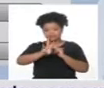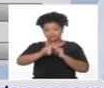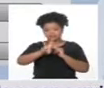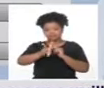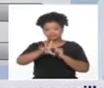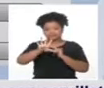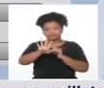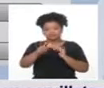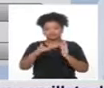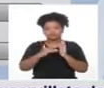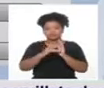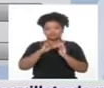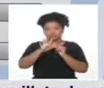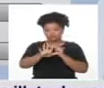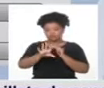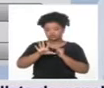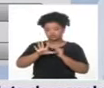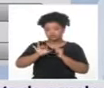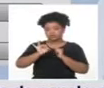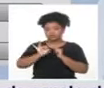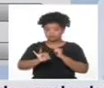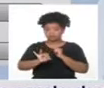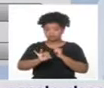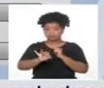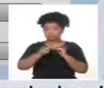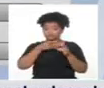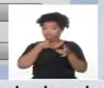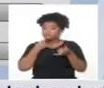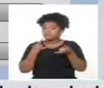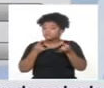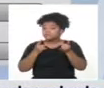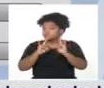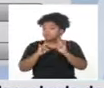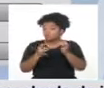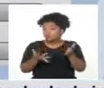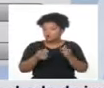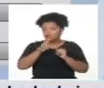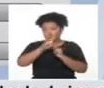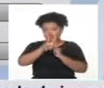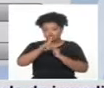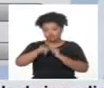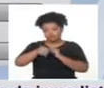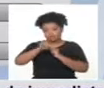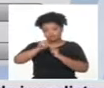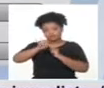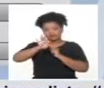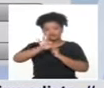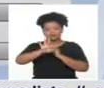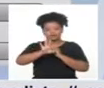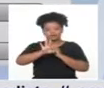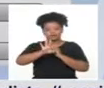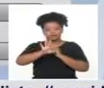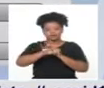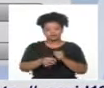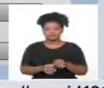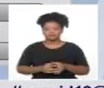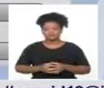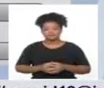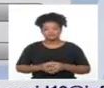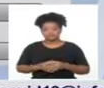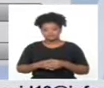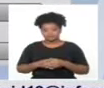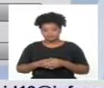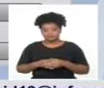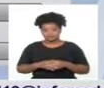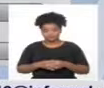3.325.557 para una letalidad de 2,08, que es igual a la del día anterior,